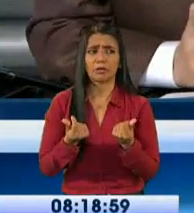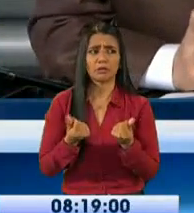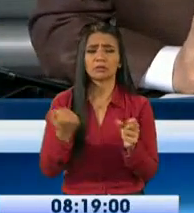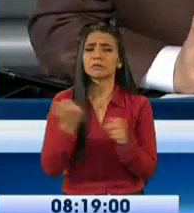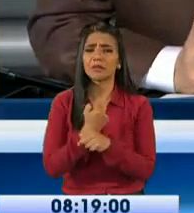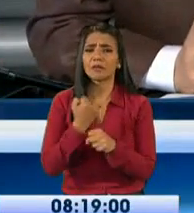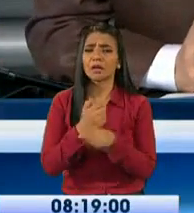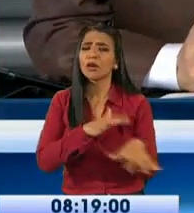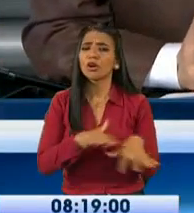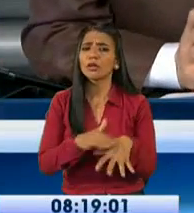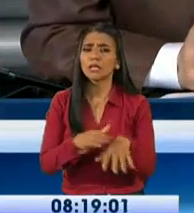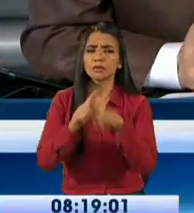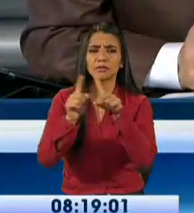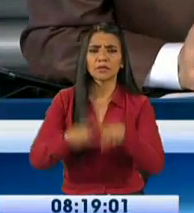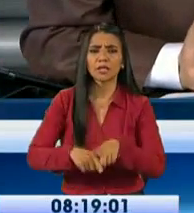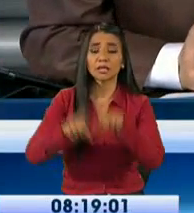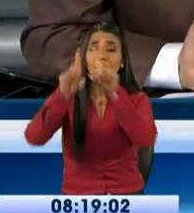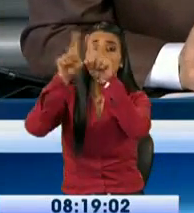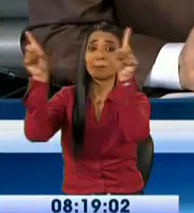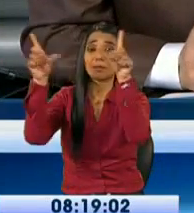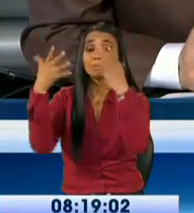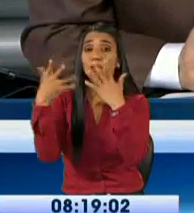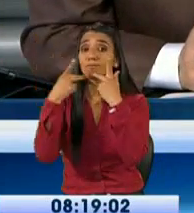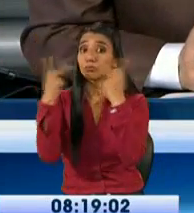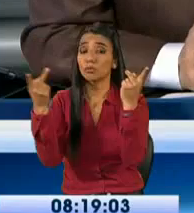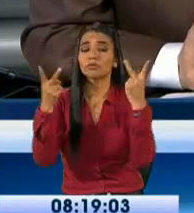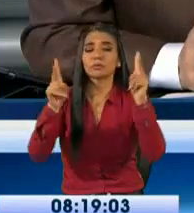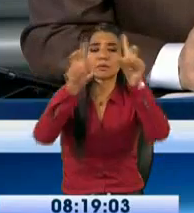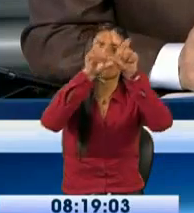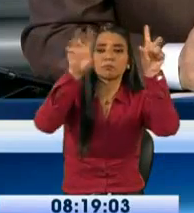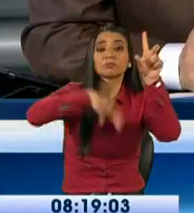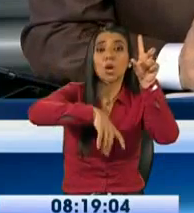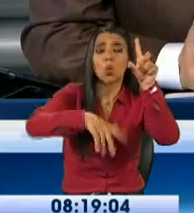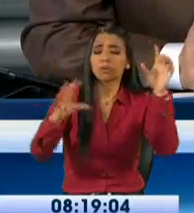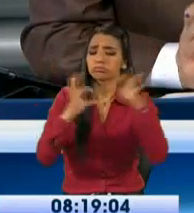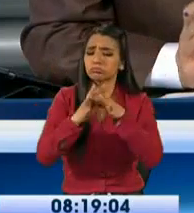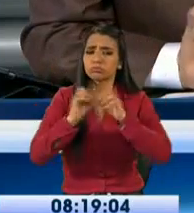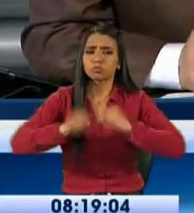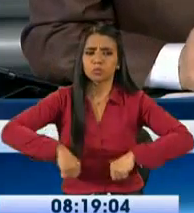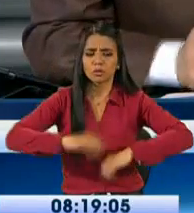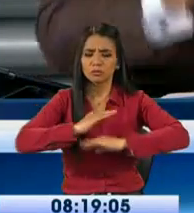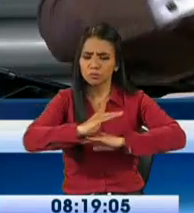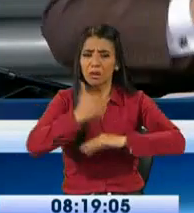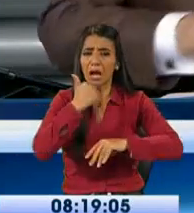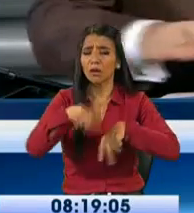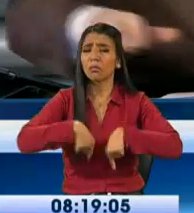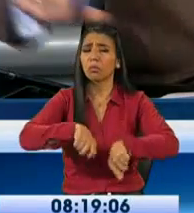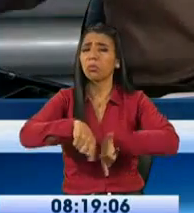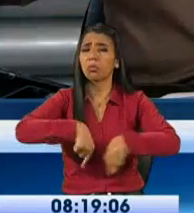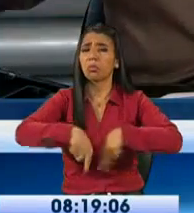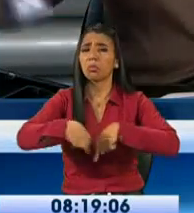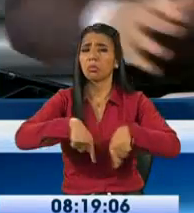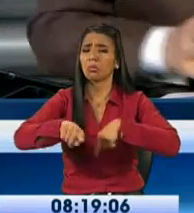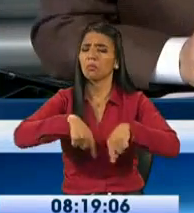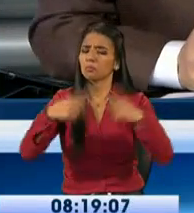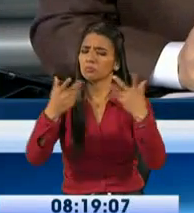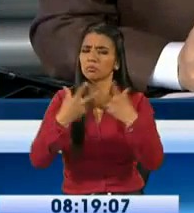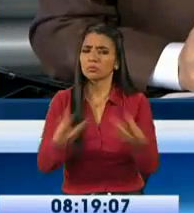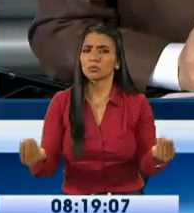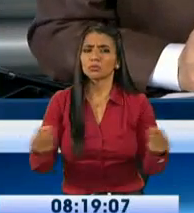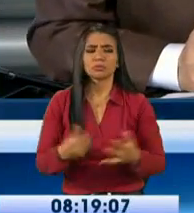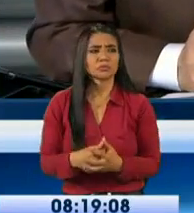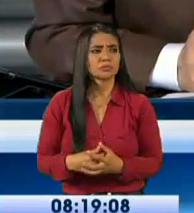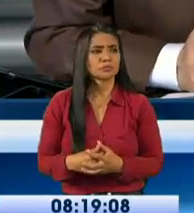coordinado entre ambas instituciones. Está finalmente ya arreglada esta vía para evitar también que se provoque aquí tráfico al ser una calle tan transitada.